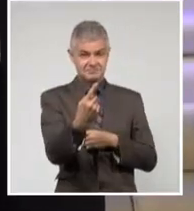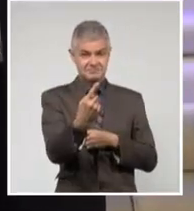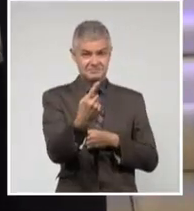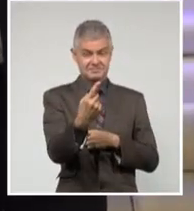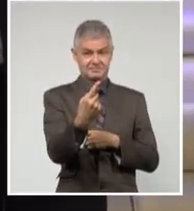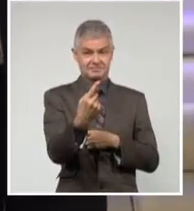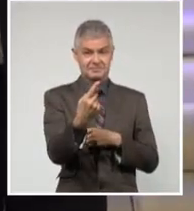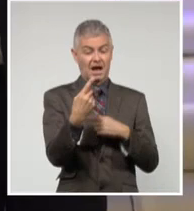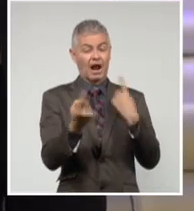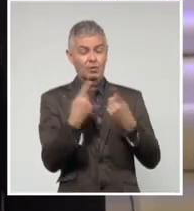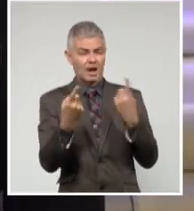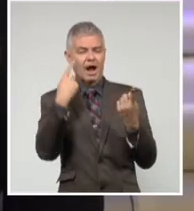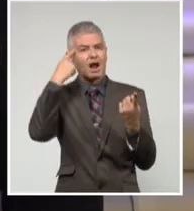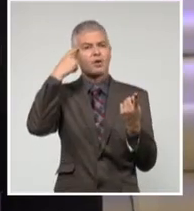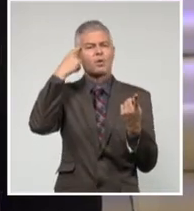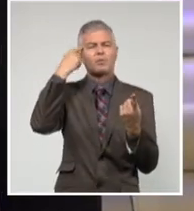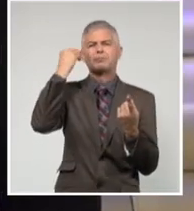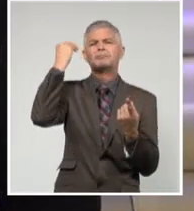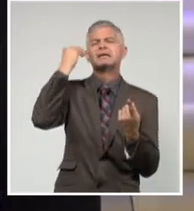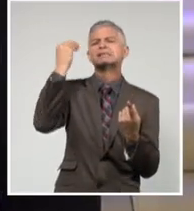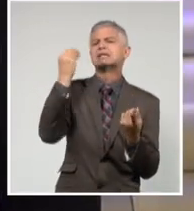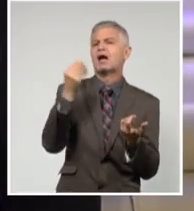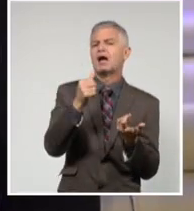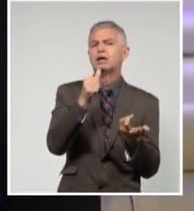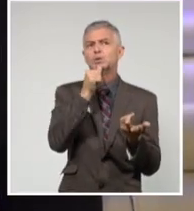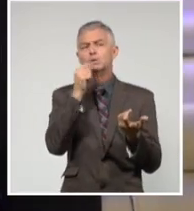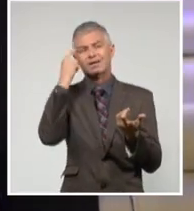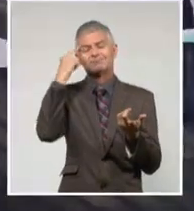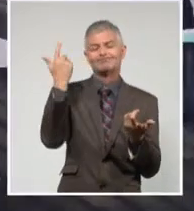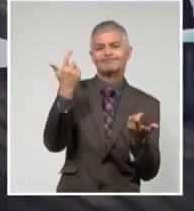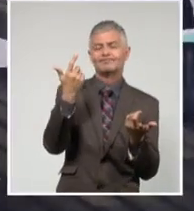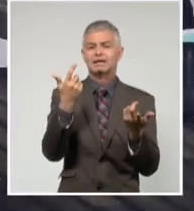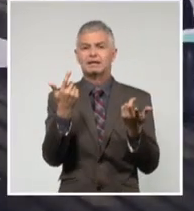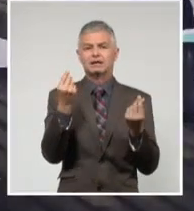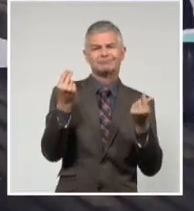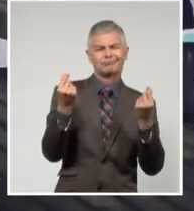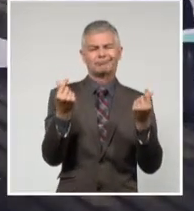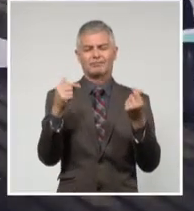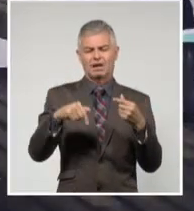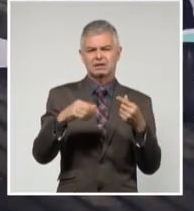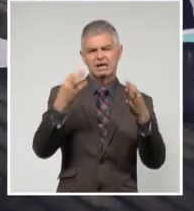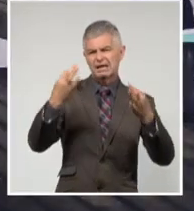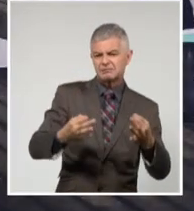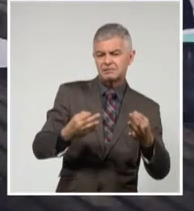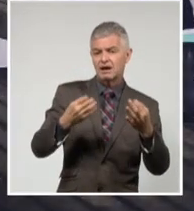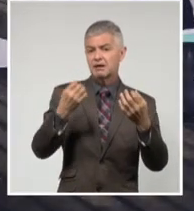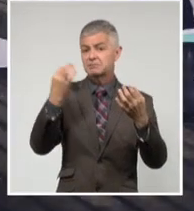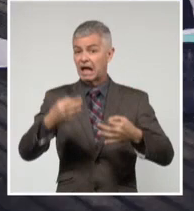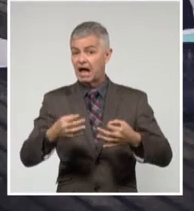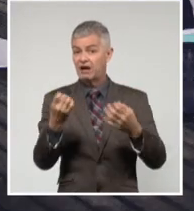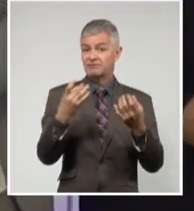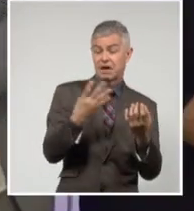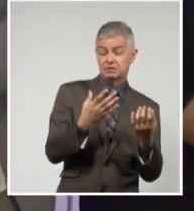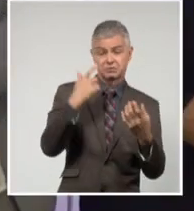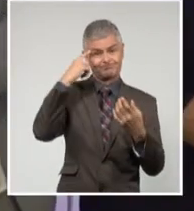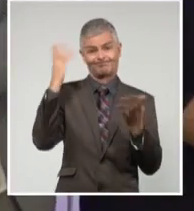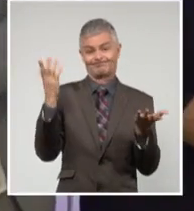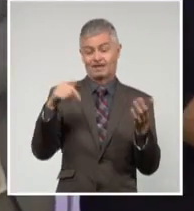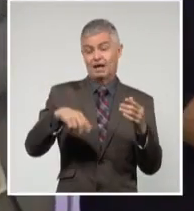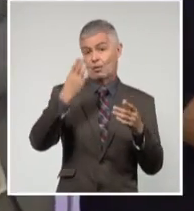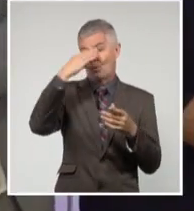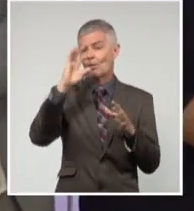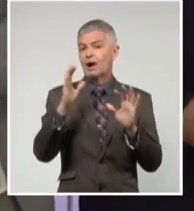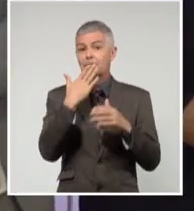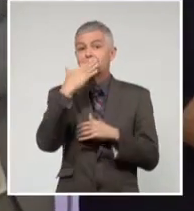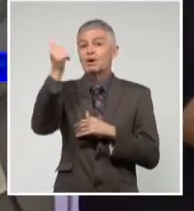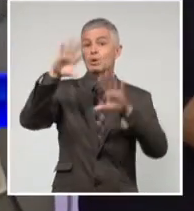y se fía de comentarios que no son correctos. Esta isla turísticamente es de lo mejor que hay en el mundo. Con la decisión